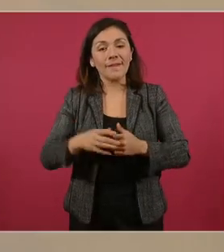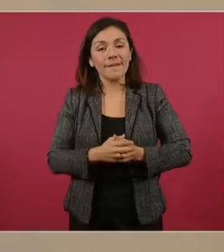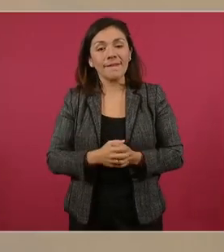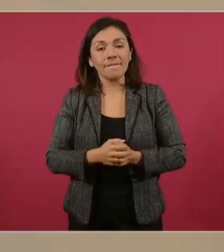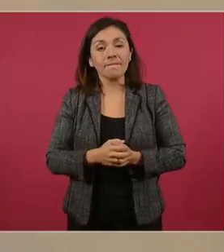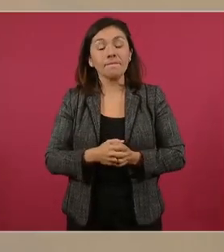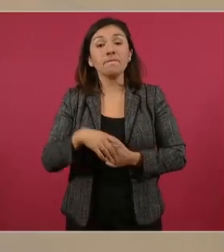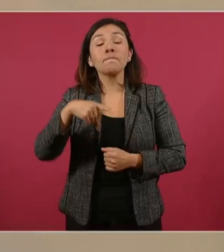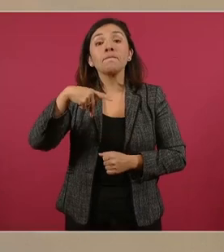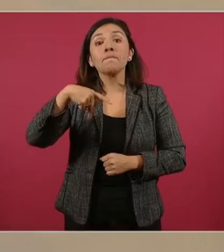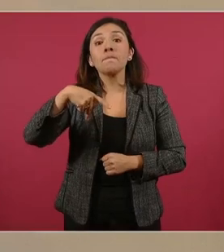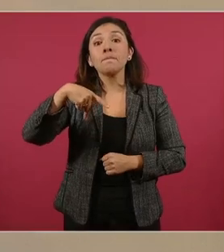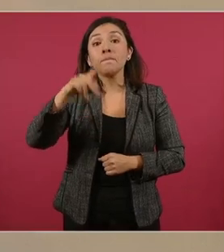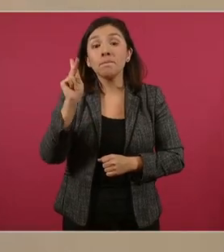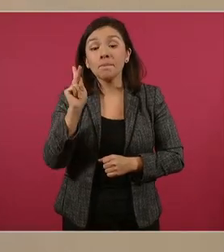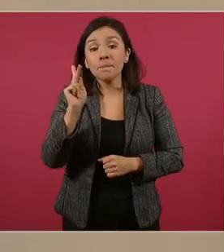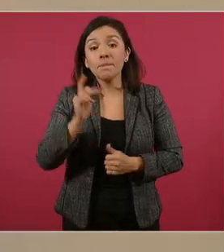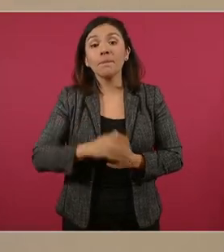Pero los que